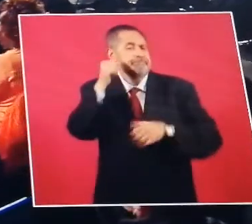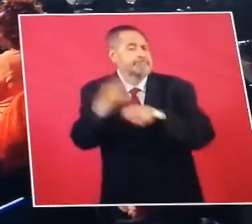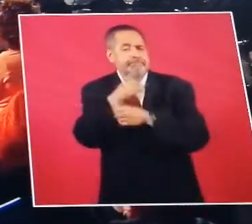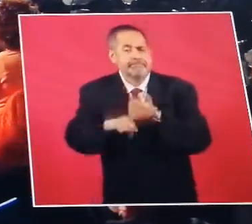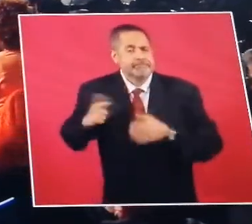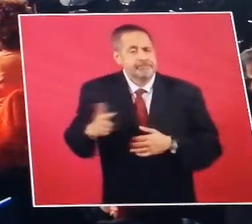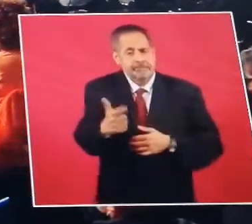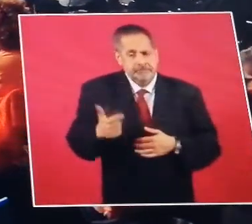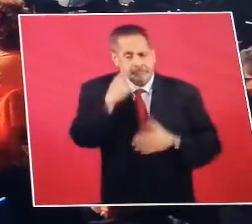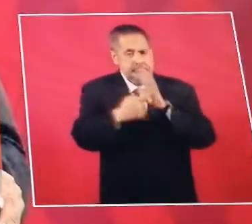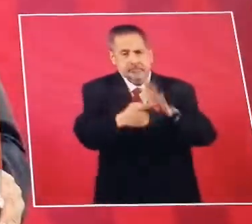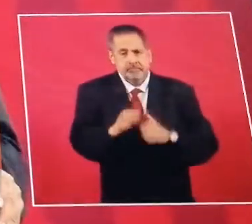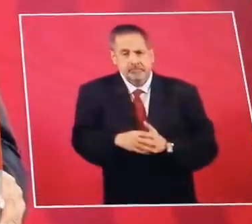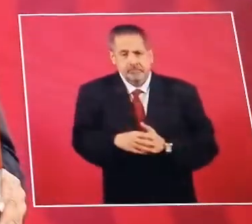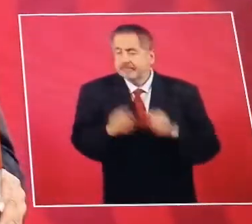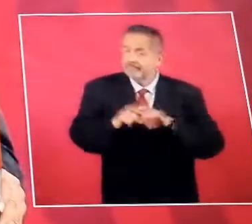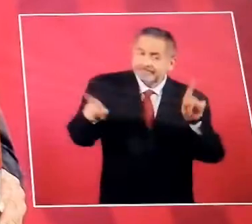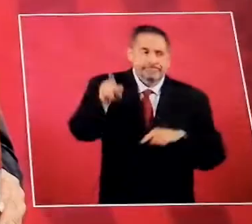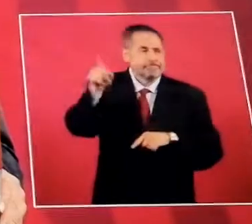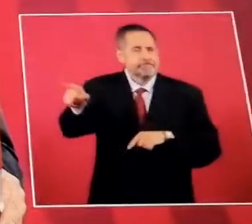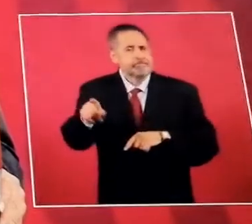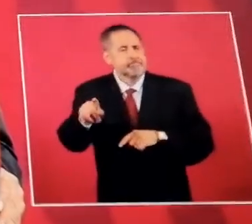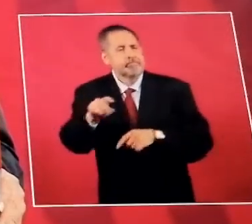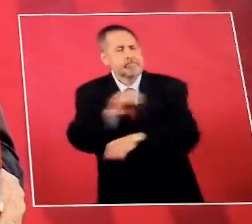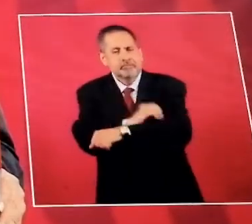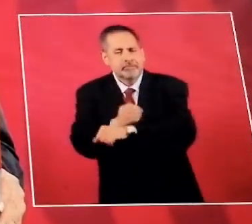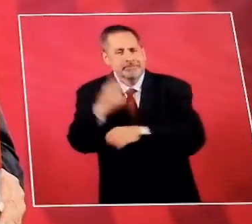porque no fue el caso de Orizaba.